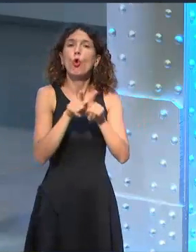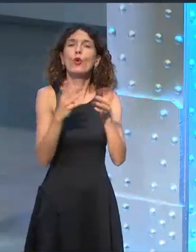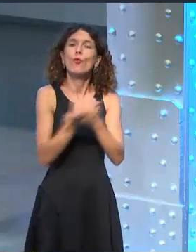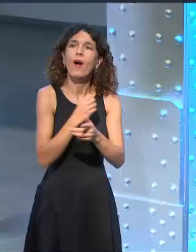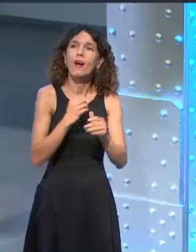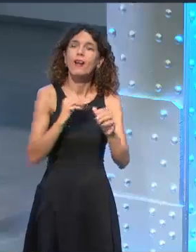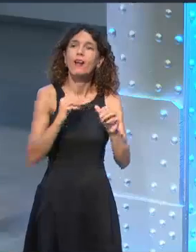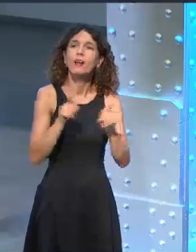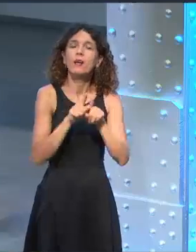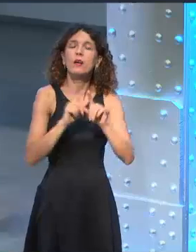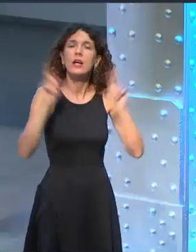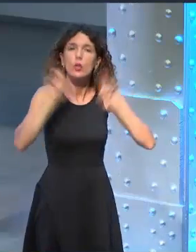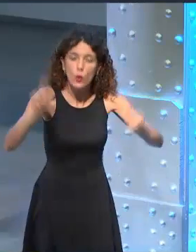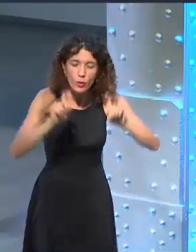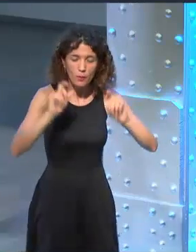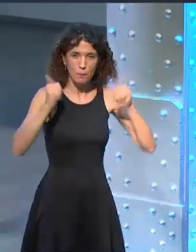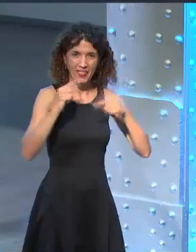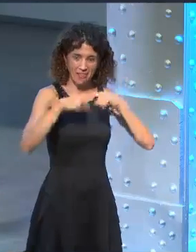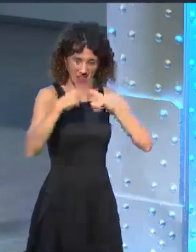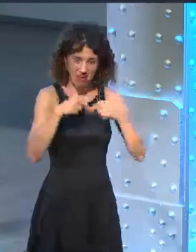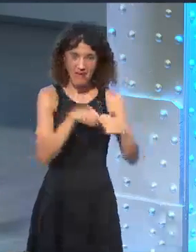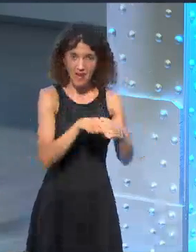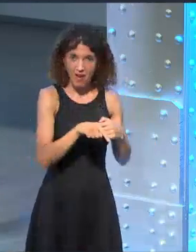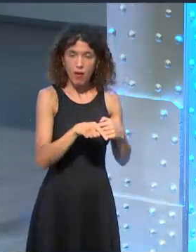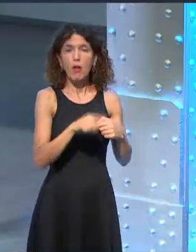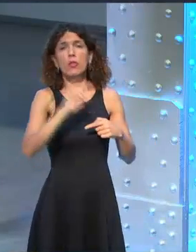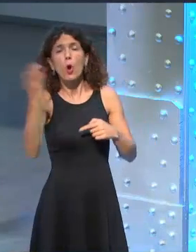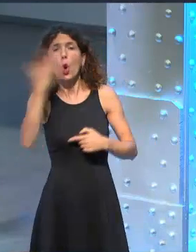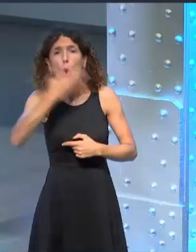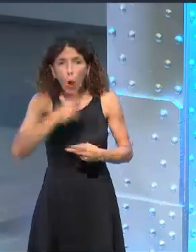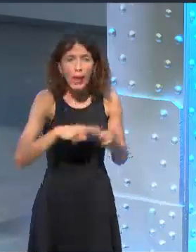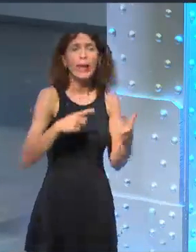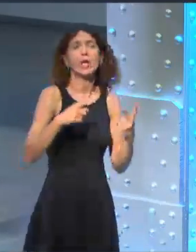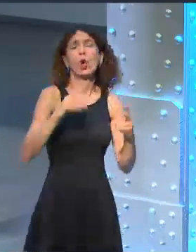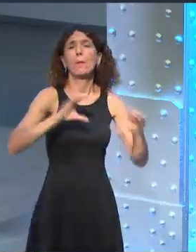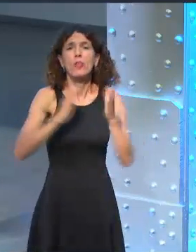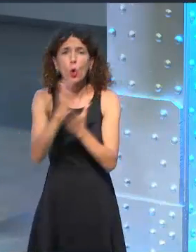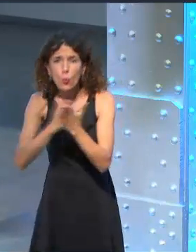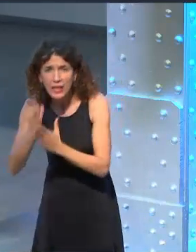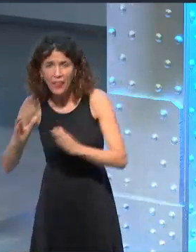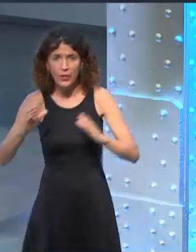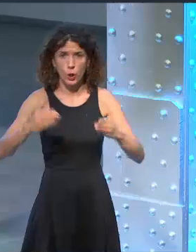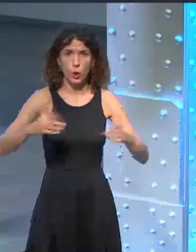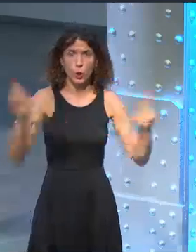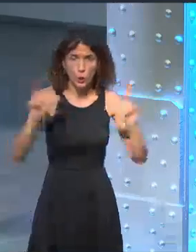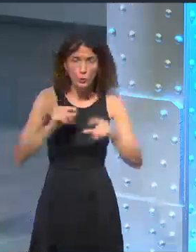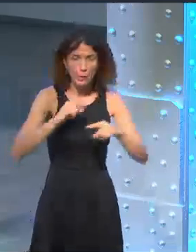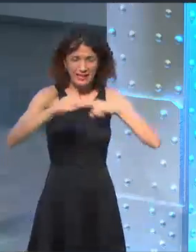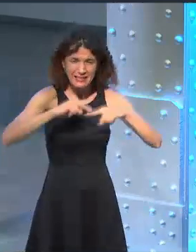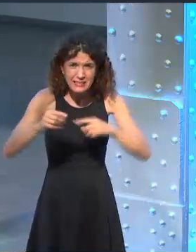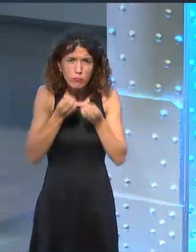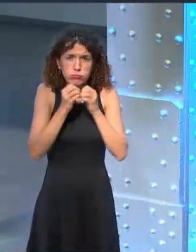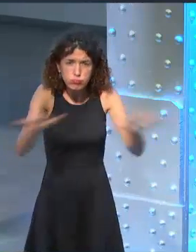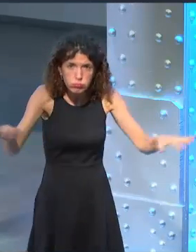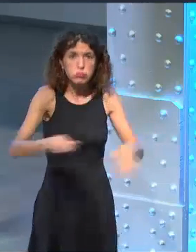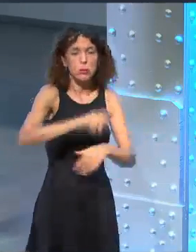empieza toda la educación desde las familias, pero luego también en la escuela, los medios de comunicación, todos los mensajes que se están lanzando continuamente a